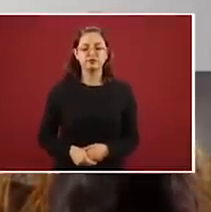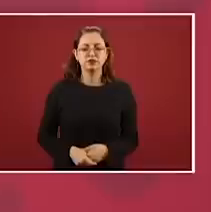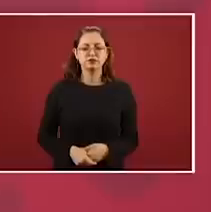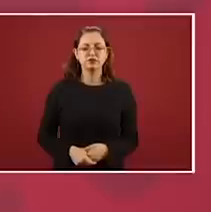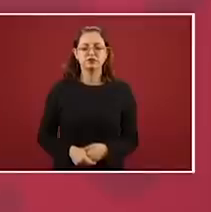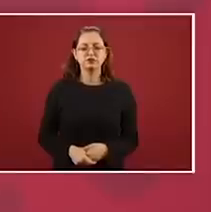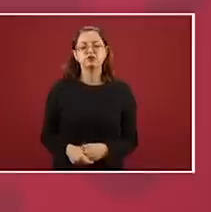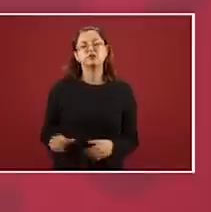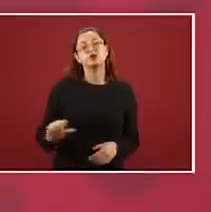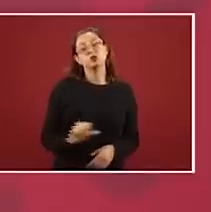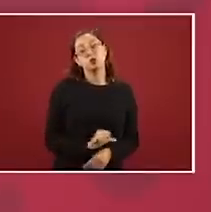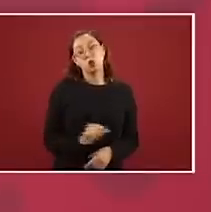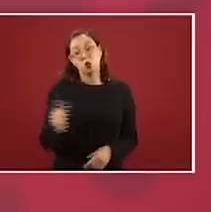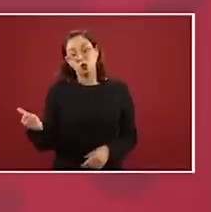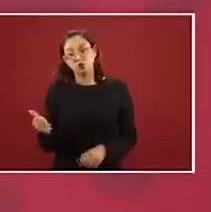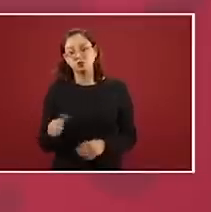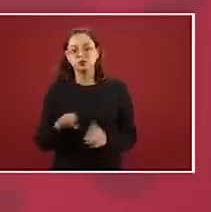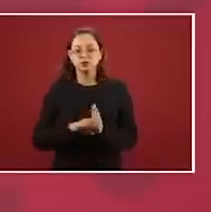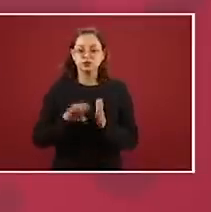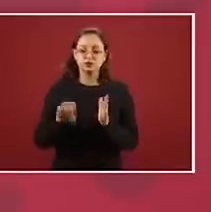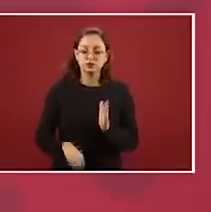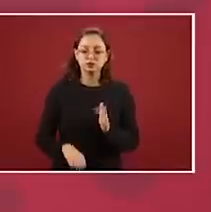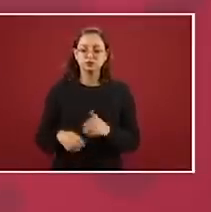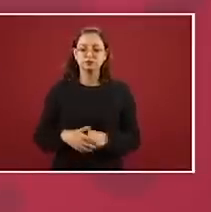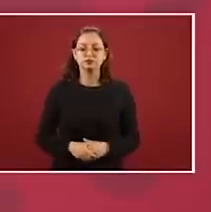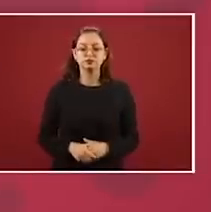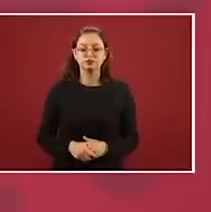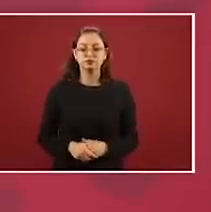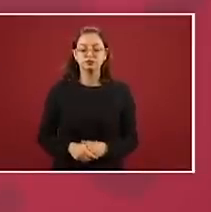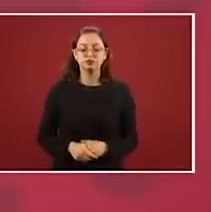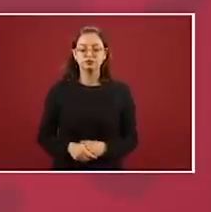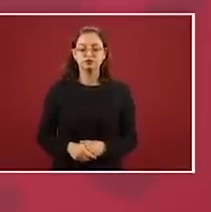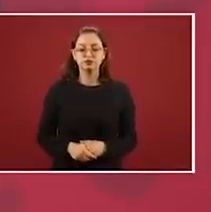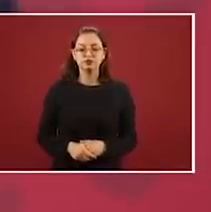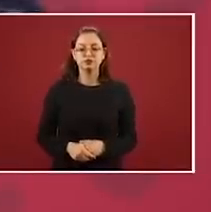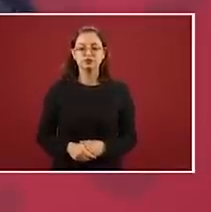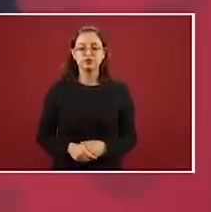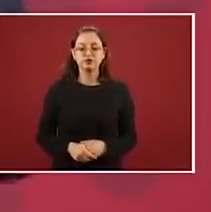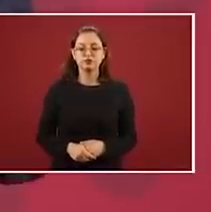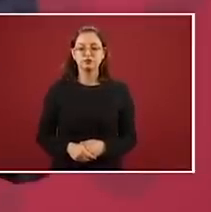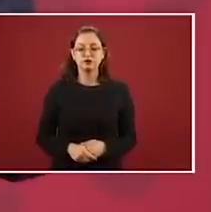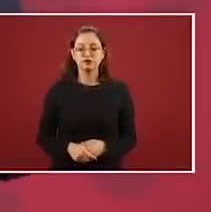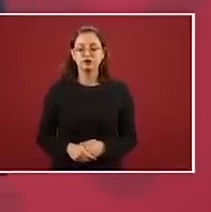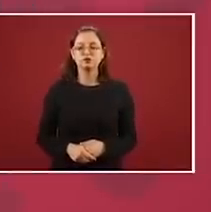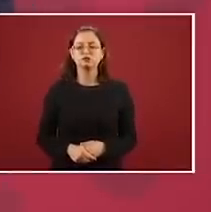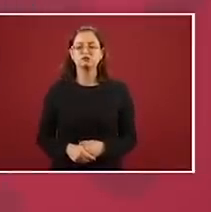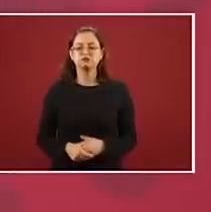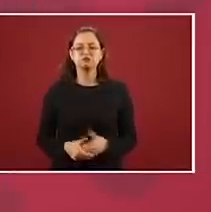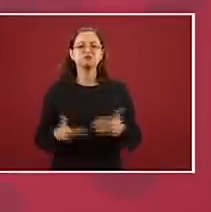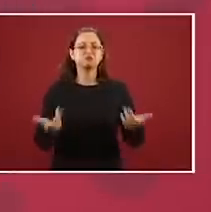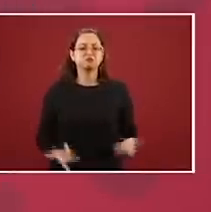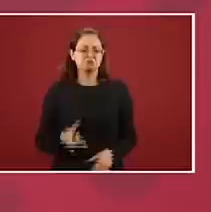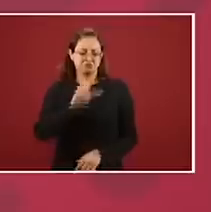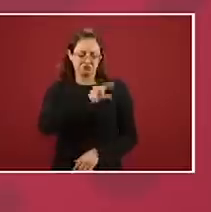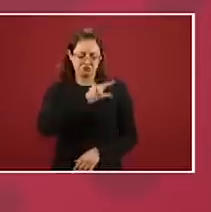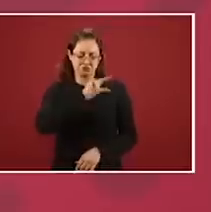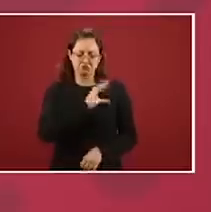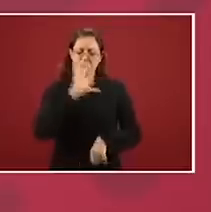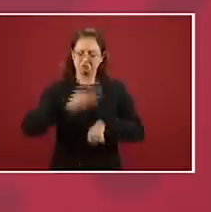El otro ejemplo contrario, se les dejó a los